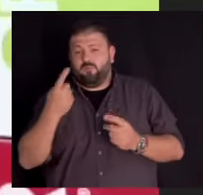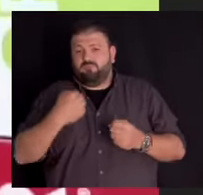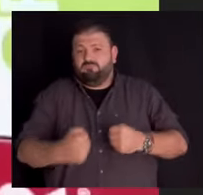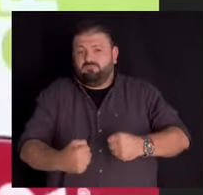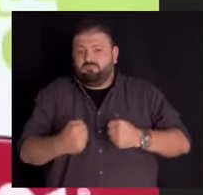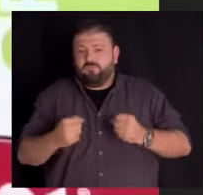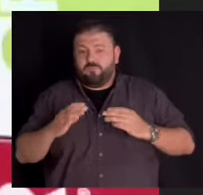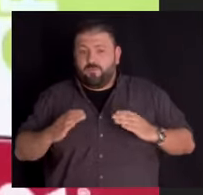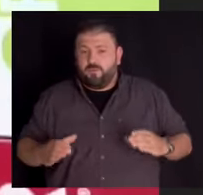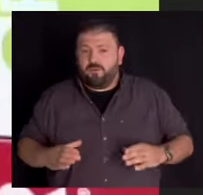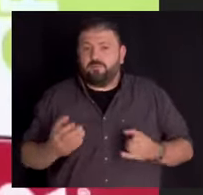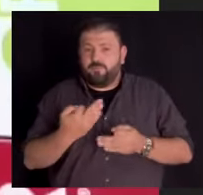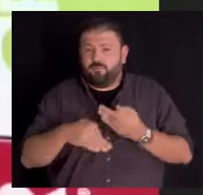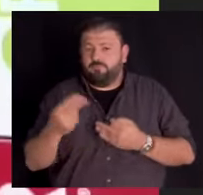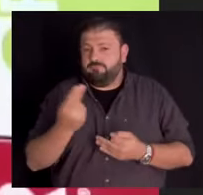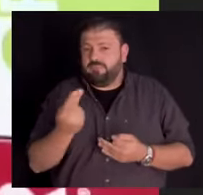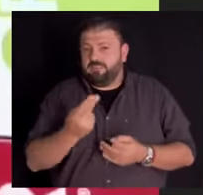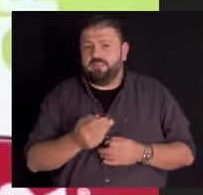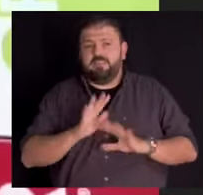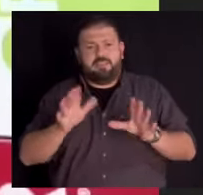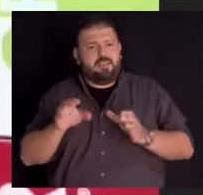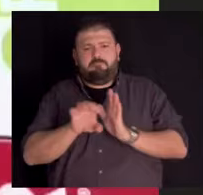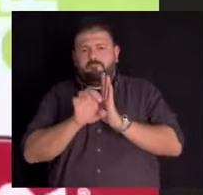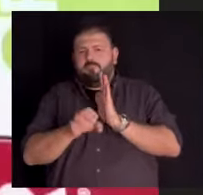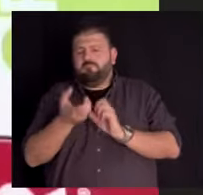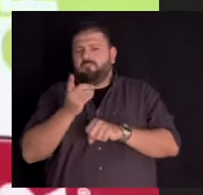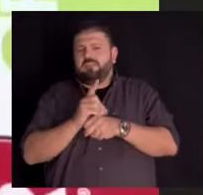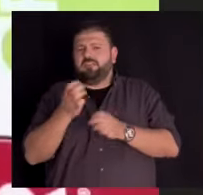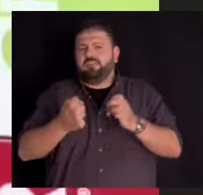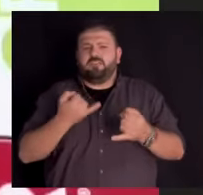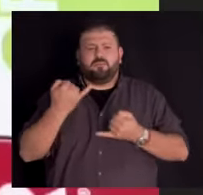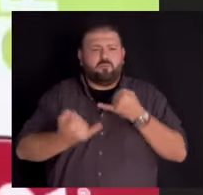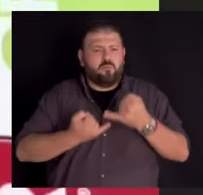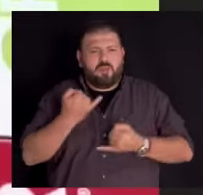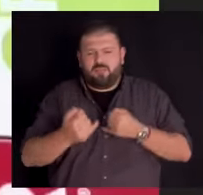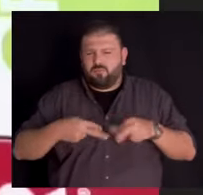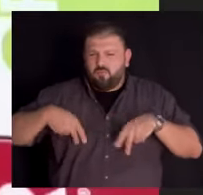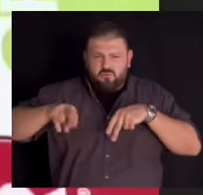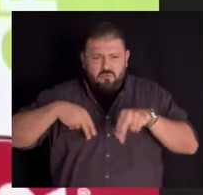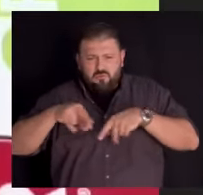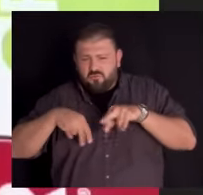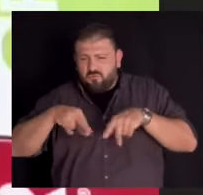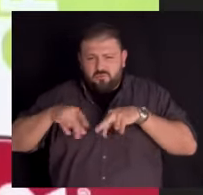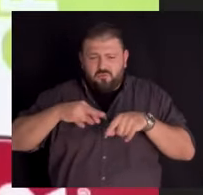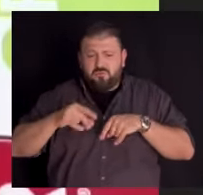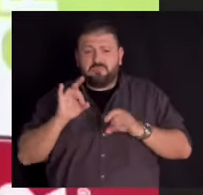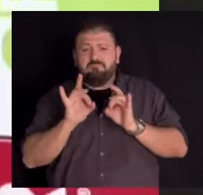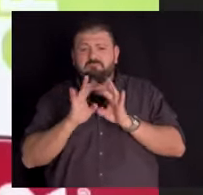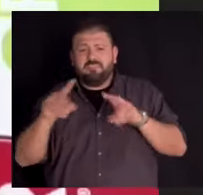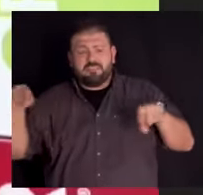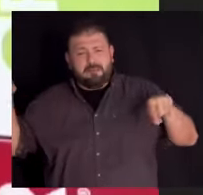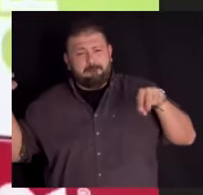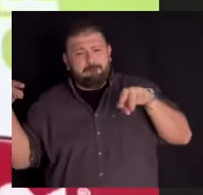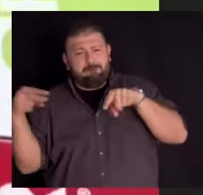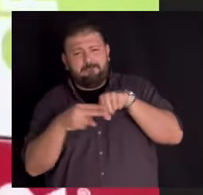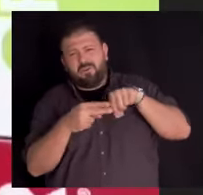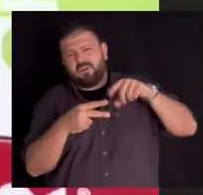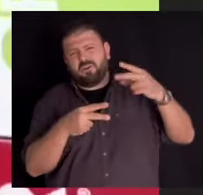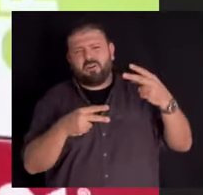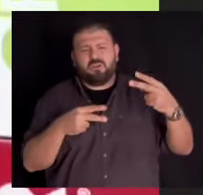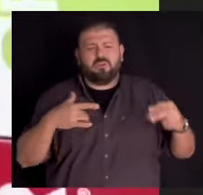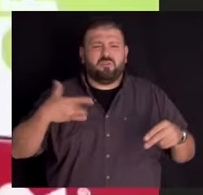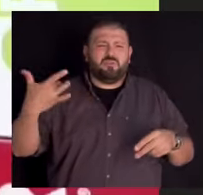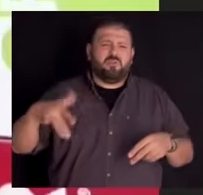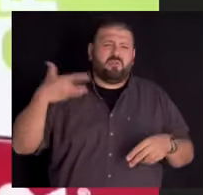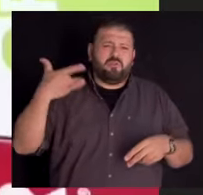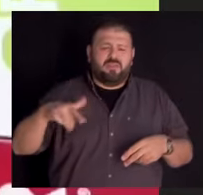Y luego, por ejemplo, vamos a suponer que ya estás jugando fútbol y te dan un golpe. Bueno, ustedes saben que la adrenalina